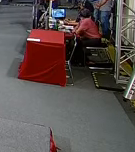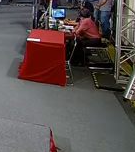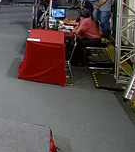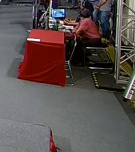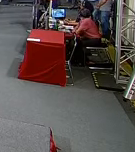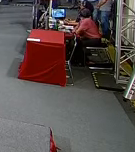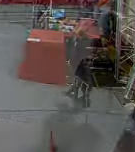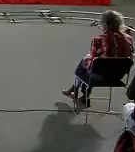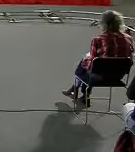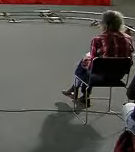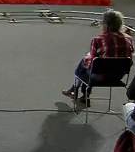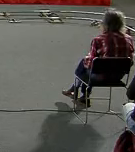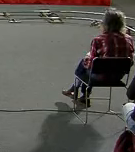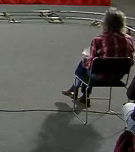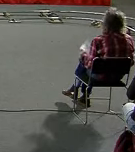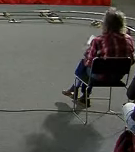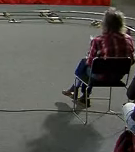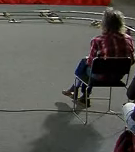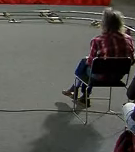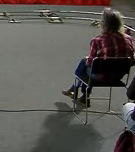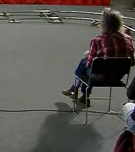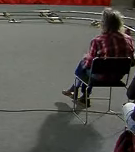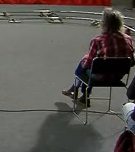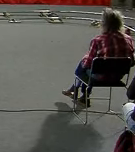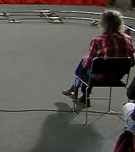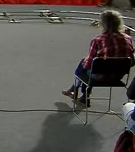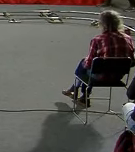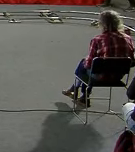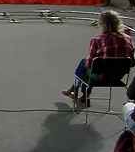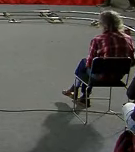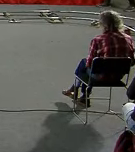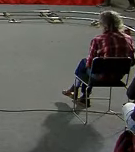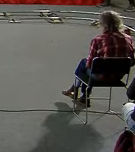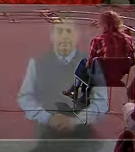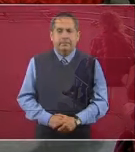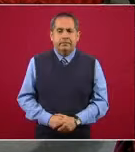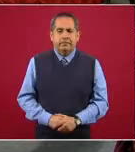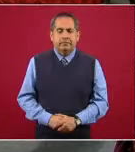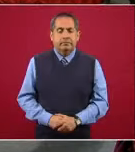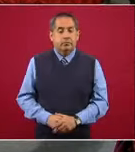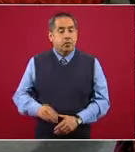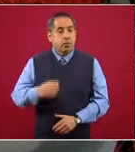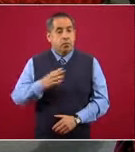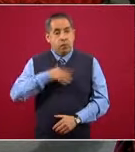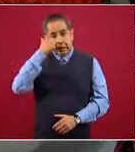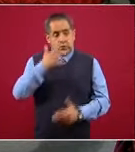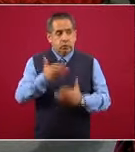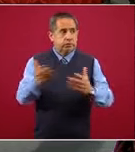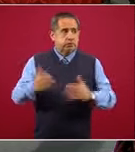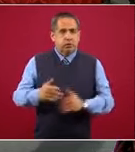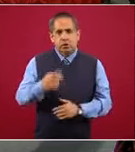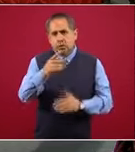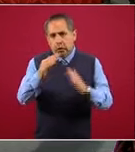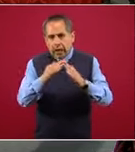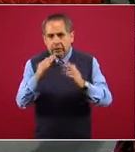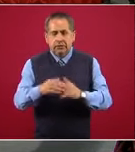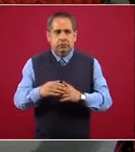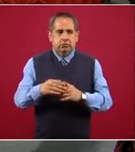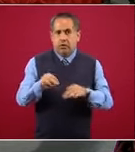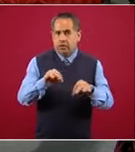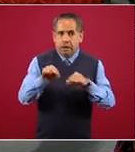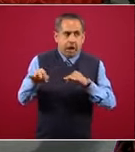Muy buenas noches, tengan todas y todos ustedes aquí y allá en sus casas o en sus sitios de trabajo